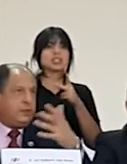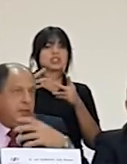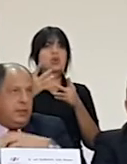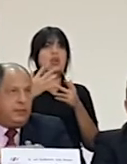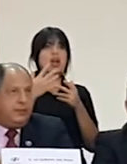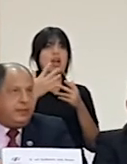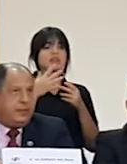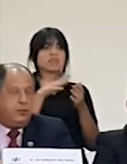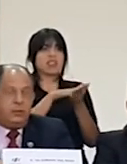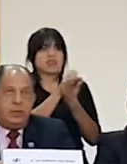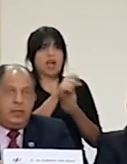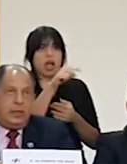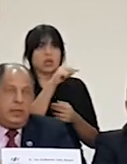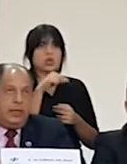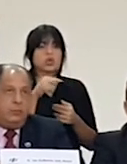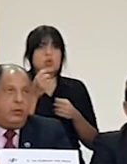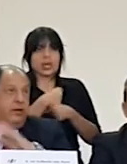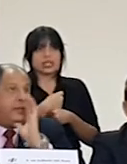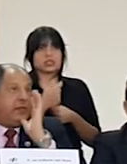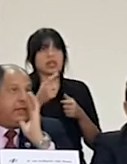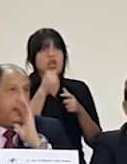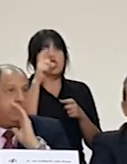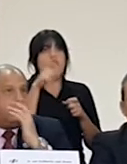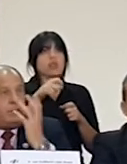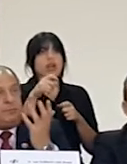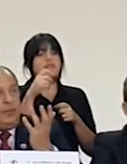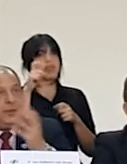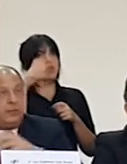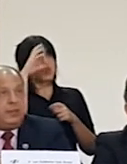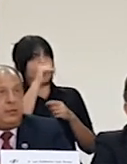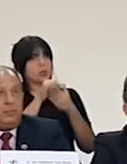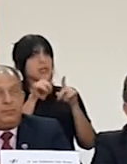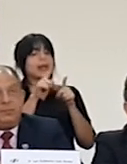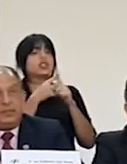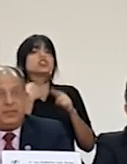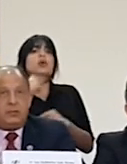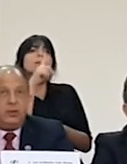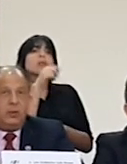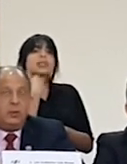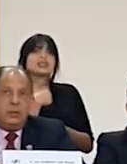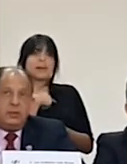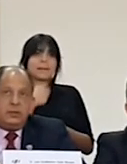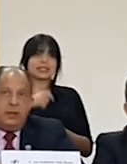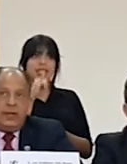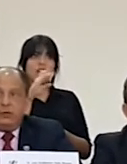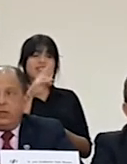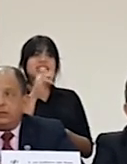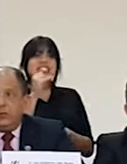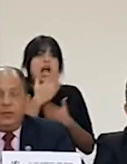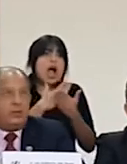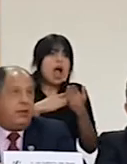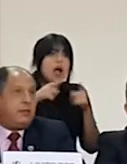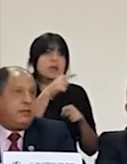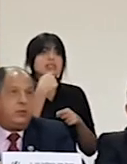grupo están realizando y que no deberían de despertarse. Entonces le pregunté al señor presidente ejecutivo si había algo